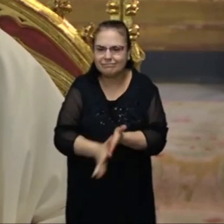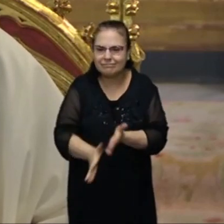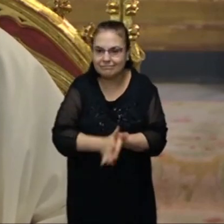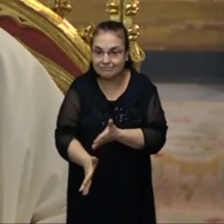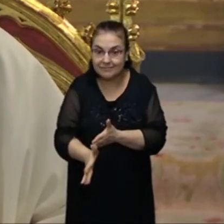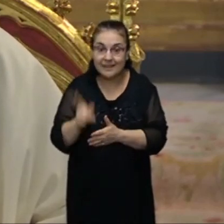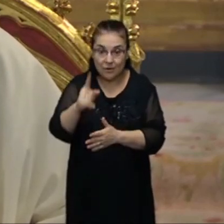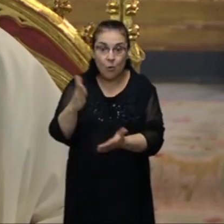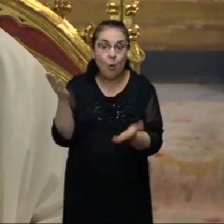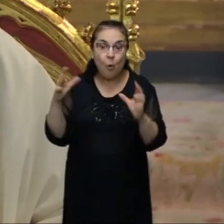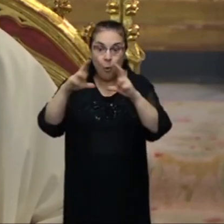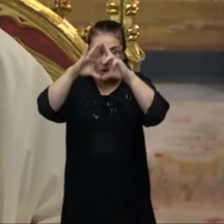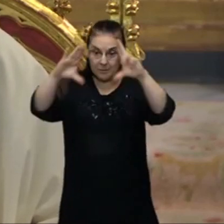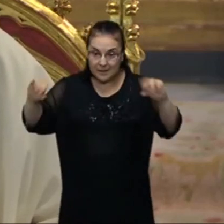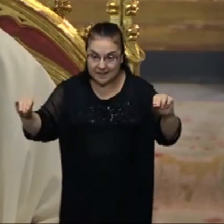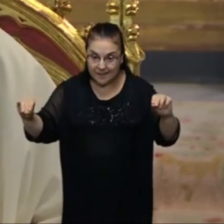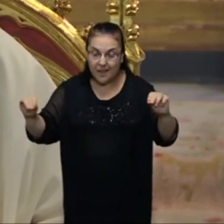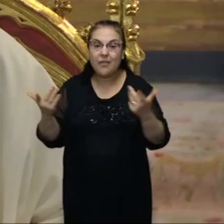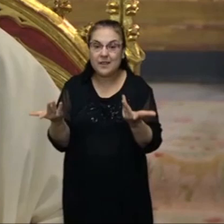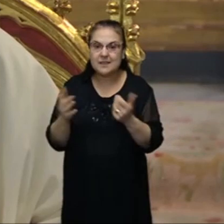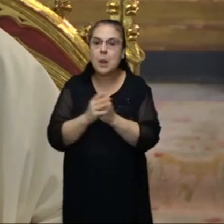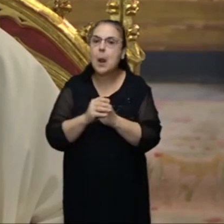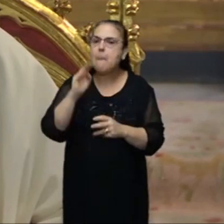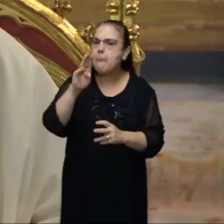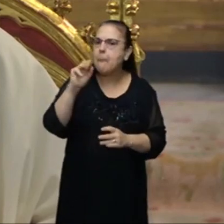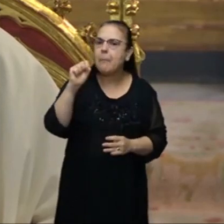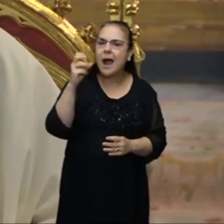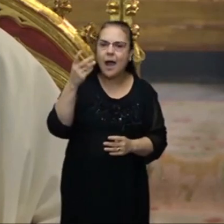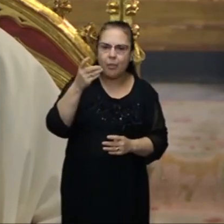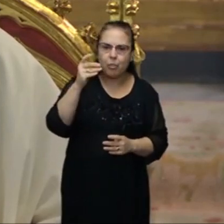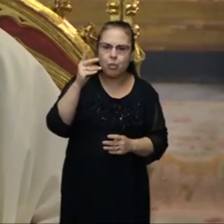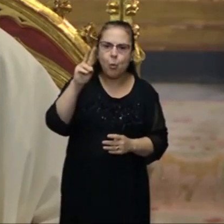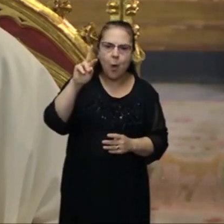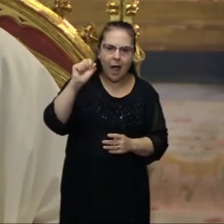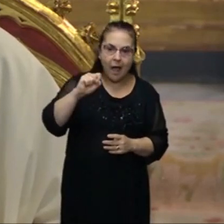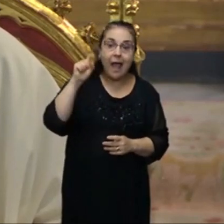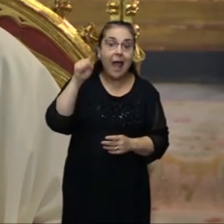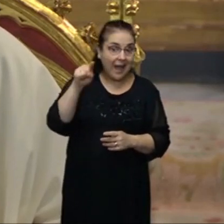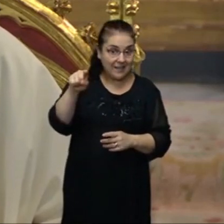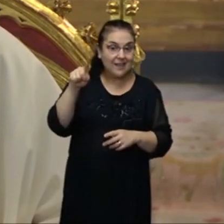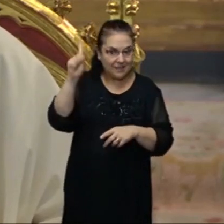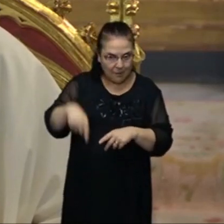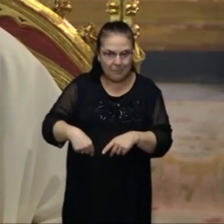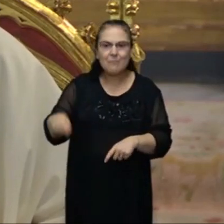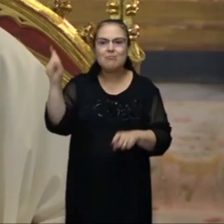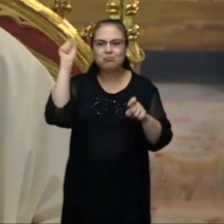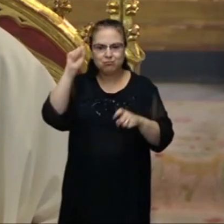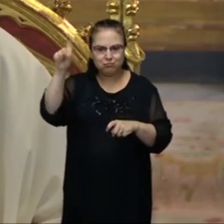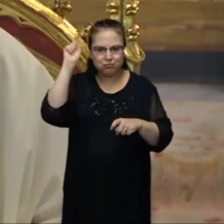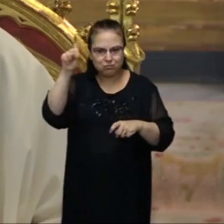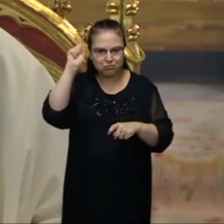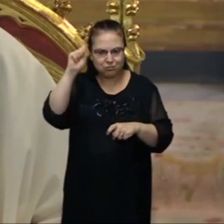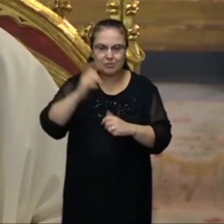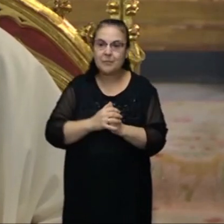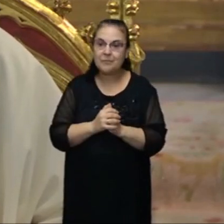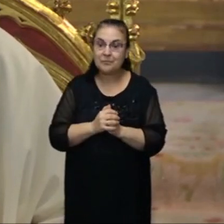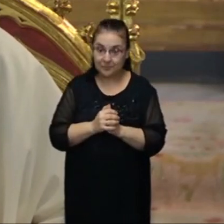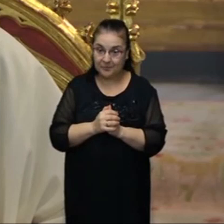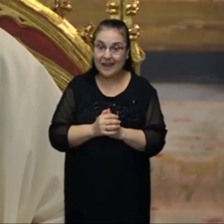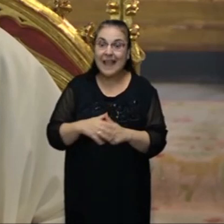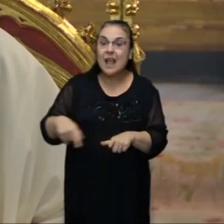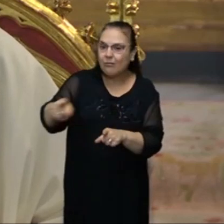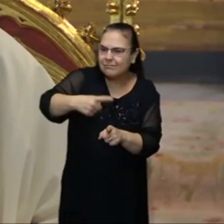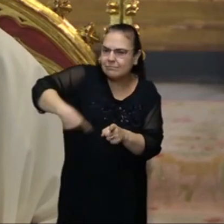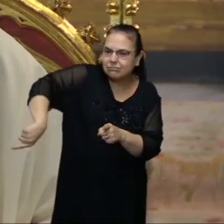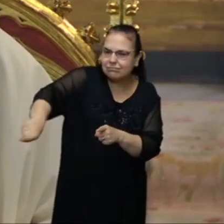de entonces, como Colonia, Padua o París. También aquí será profesor. Entre sus alumnos tiene